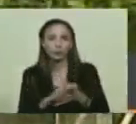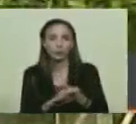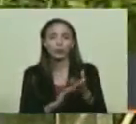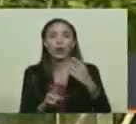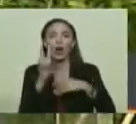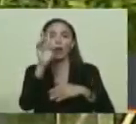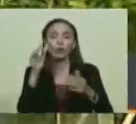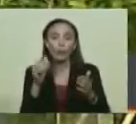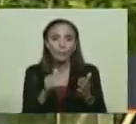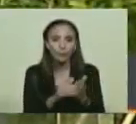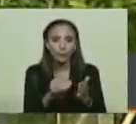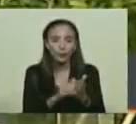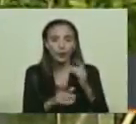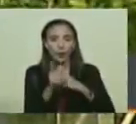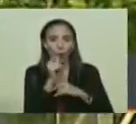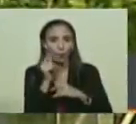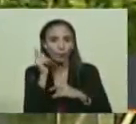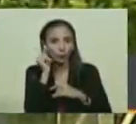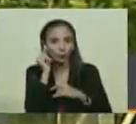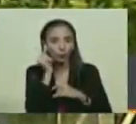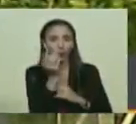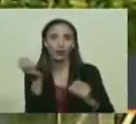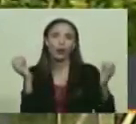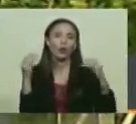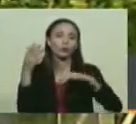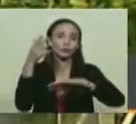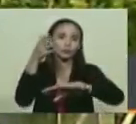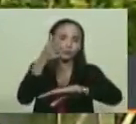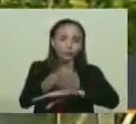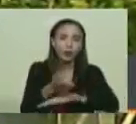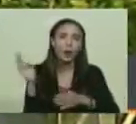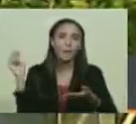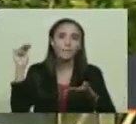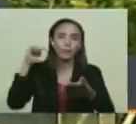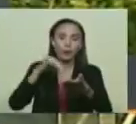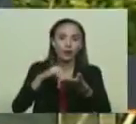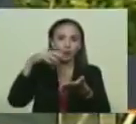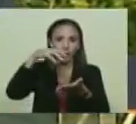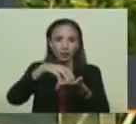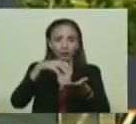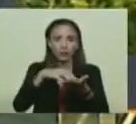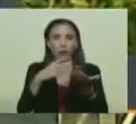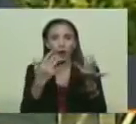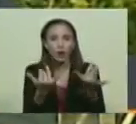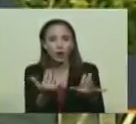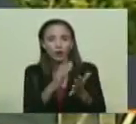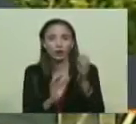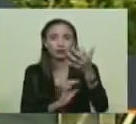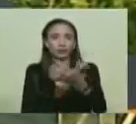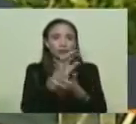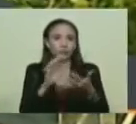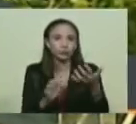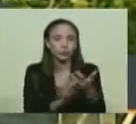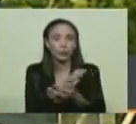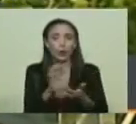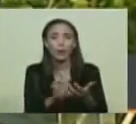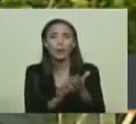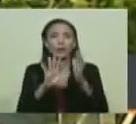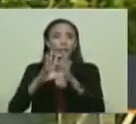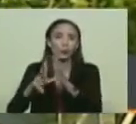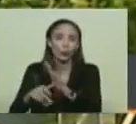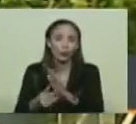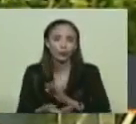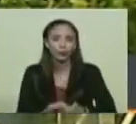al estado Miranda para fortalecer la seguridad en ese estado que se encuentra con graves problemas de